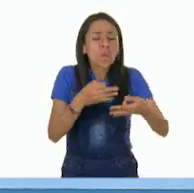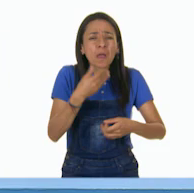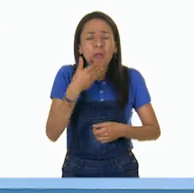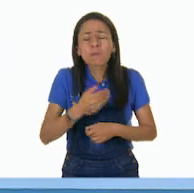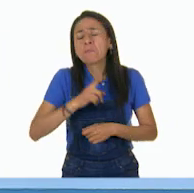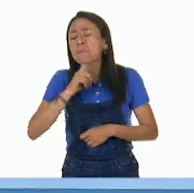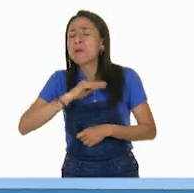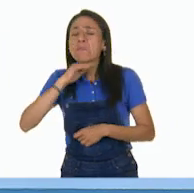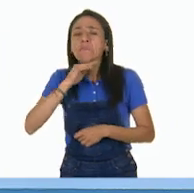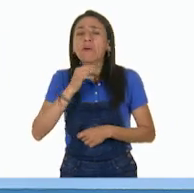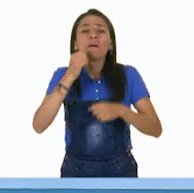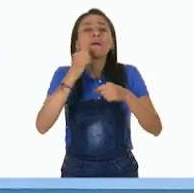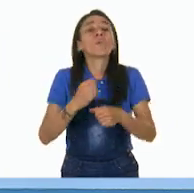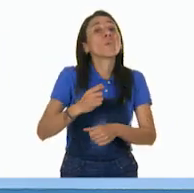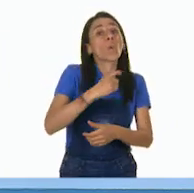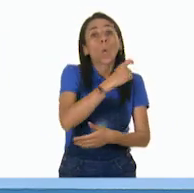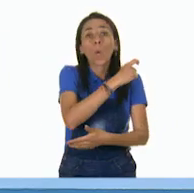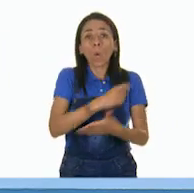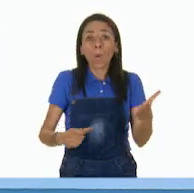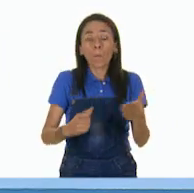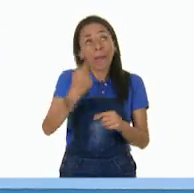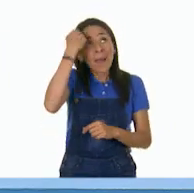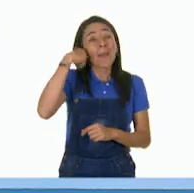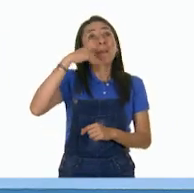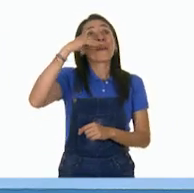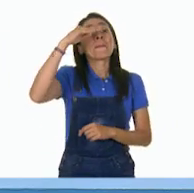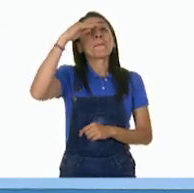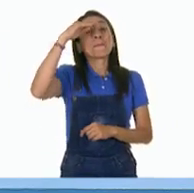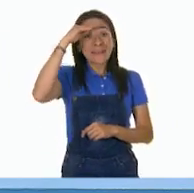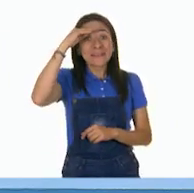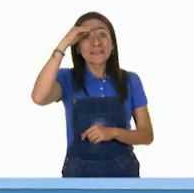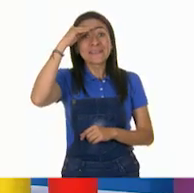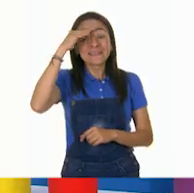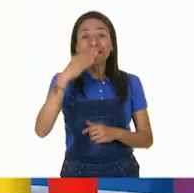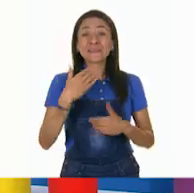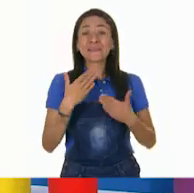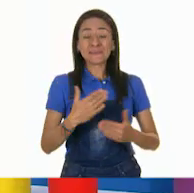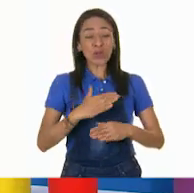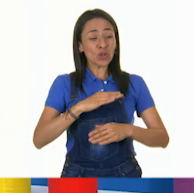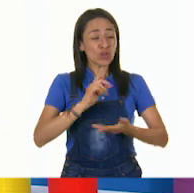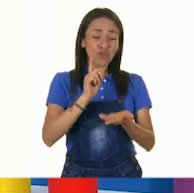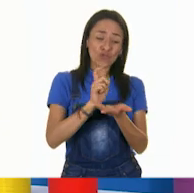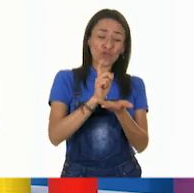producto pensando que si lo usan van a eliminar el coronavirus